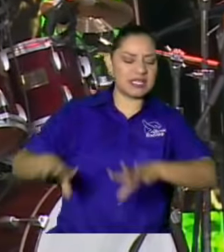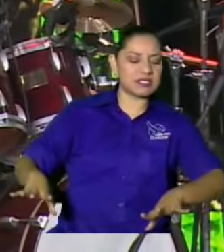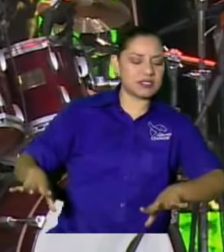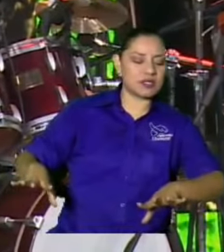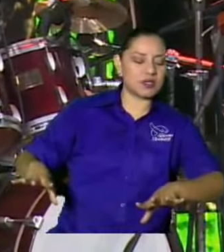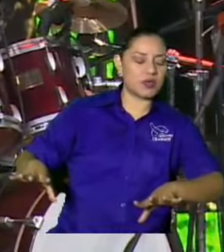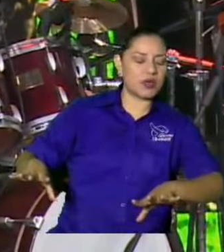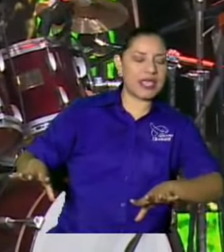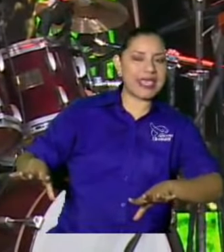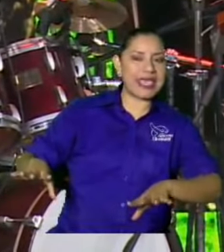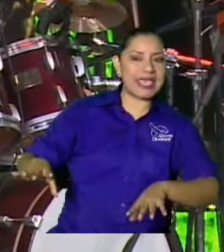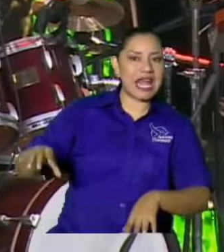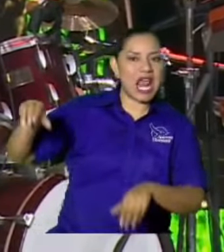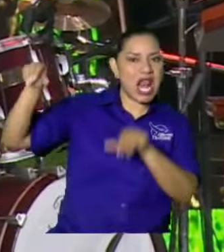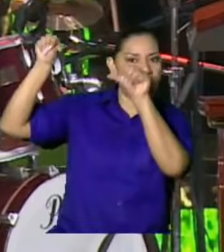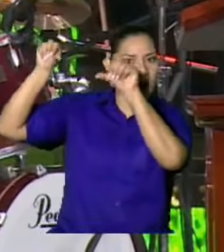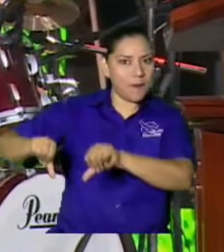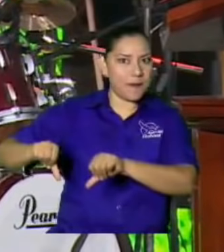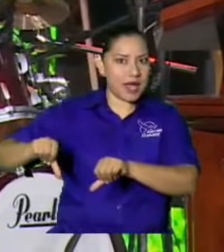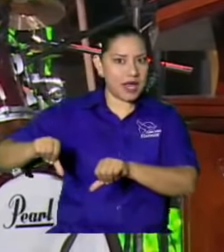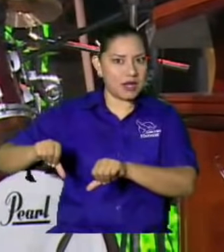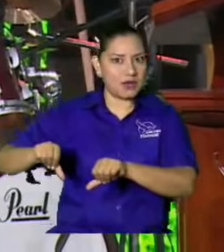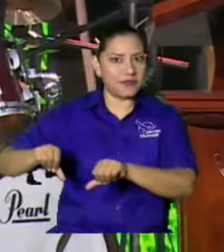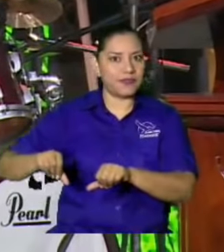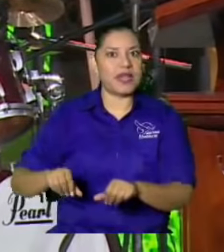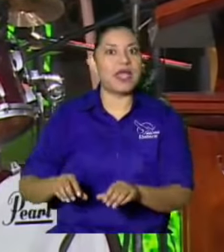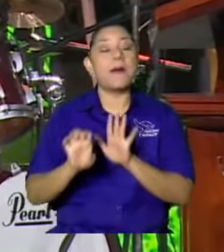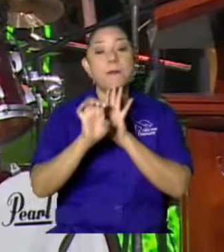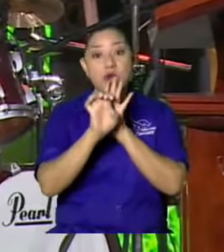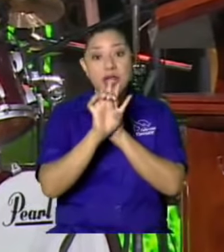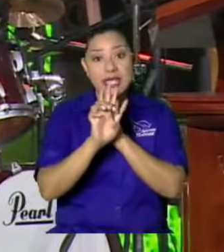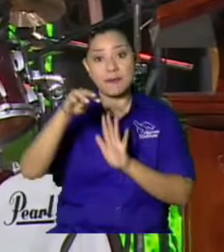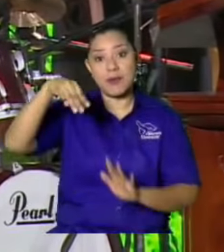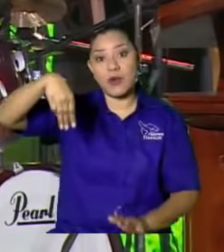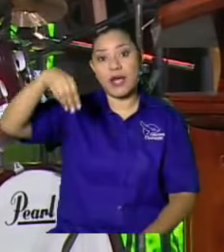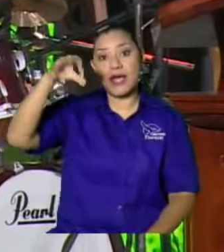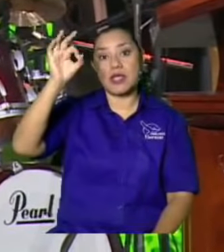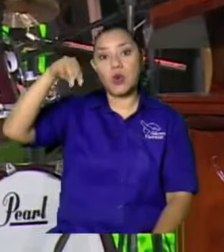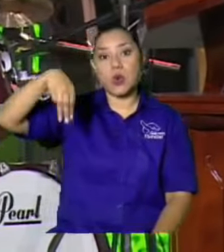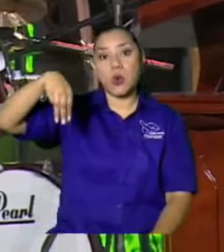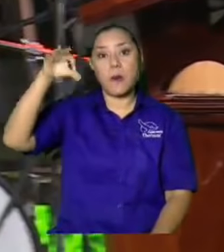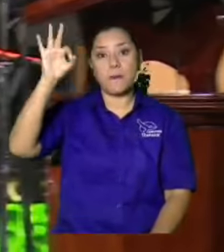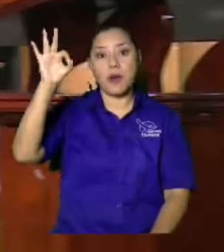cual reprendemos, llamada Momo, a las 3 de la mañana,